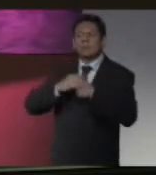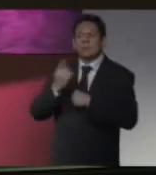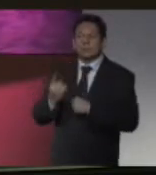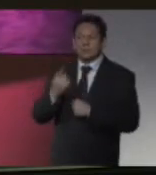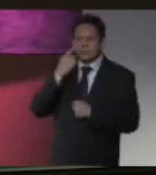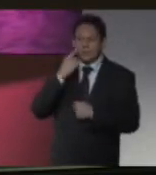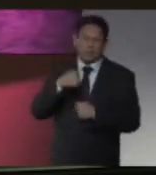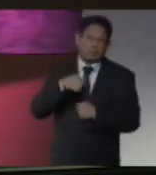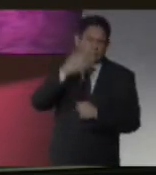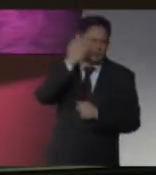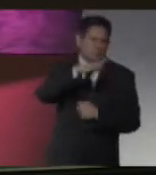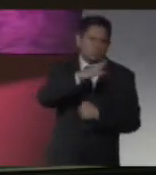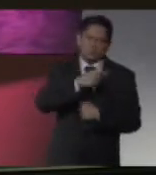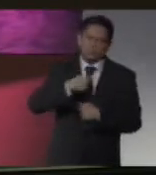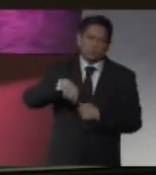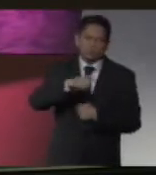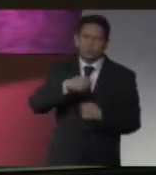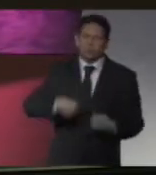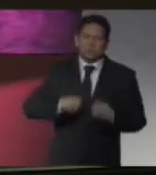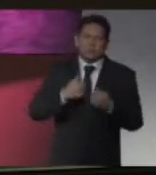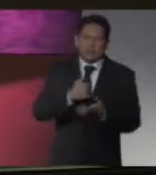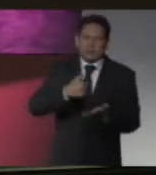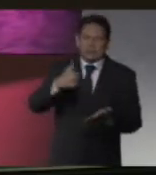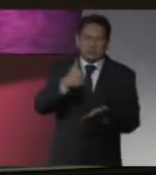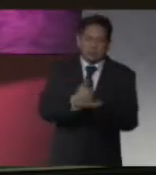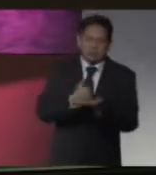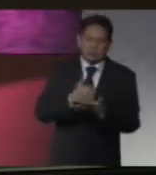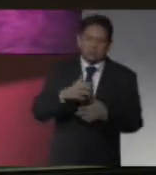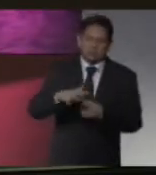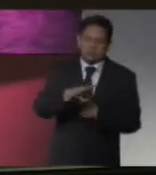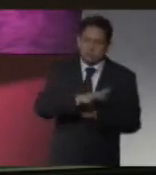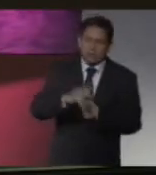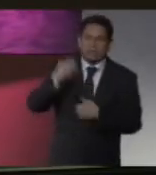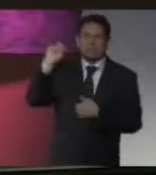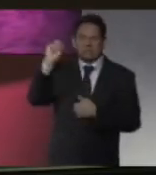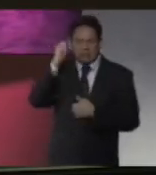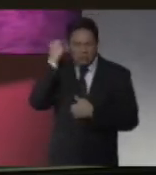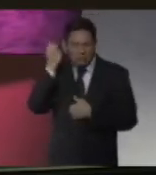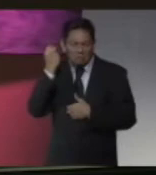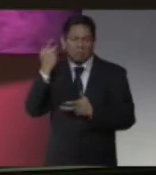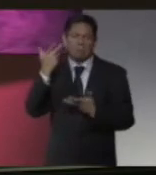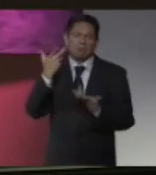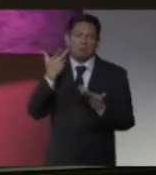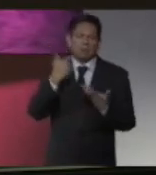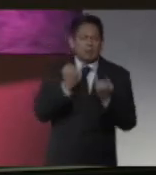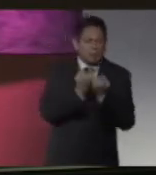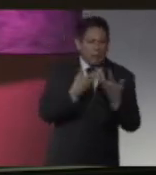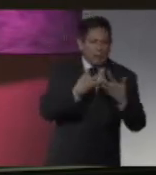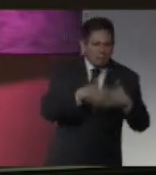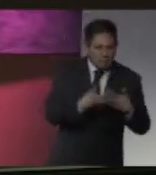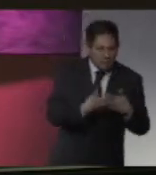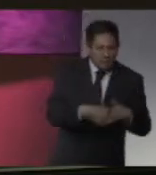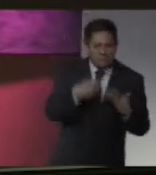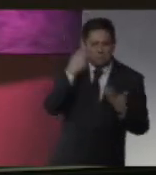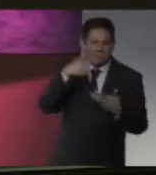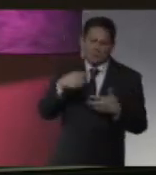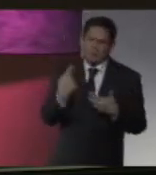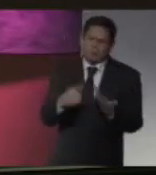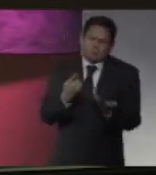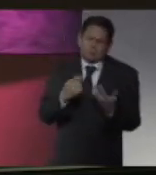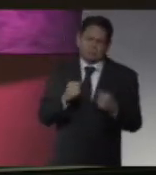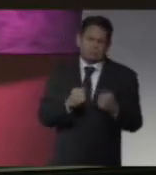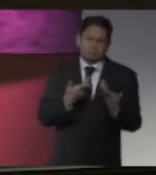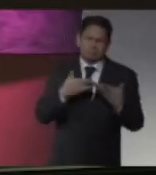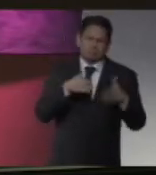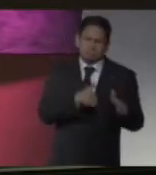de urbanización masiva, de la tecnologización de procesos productivos, y